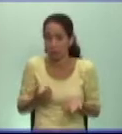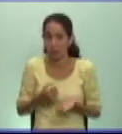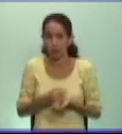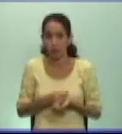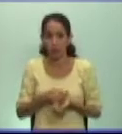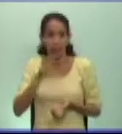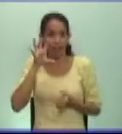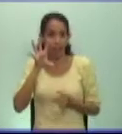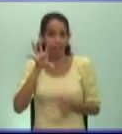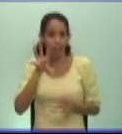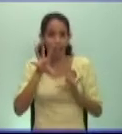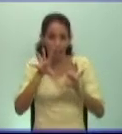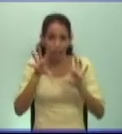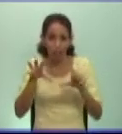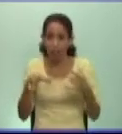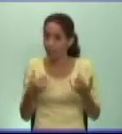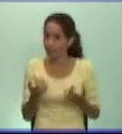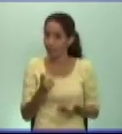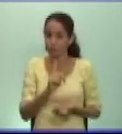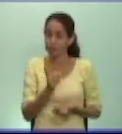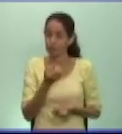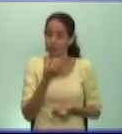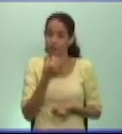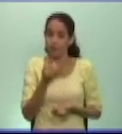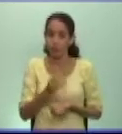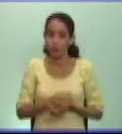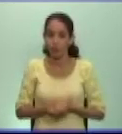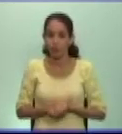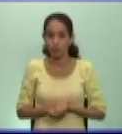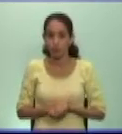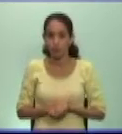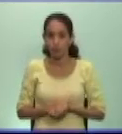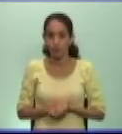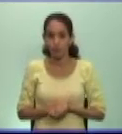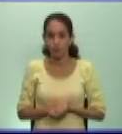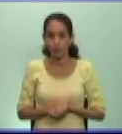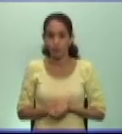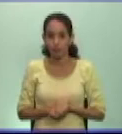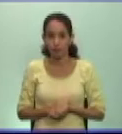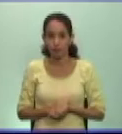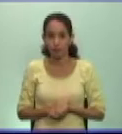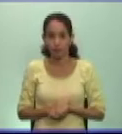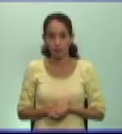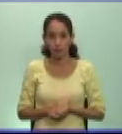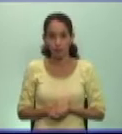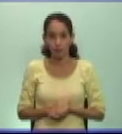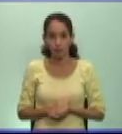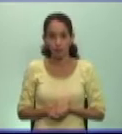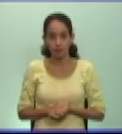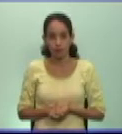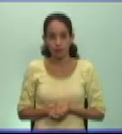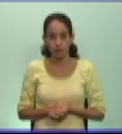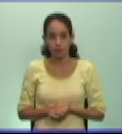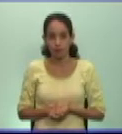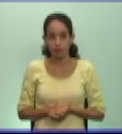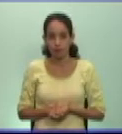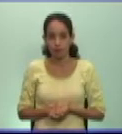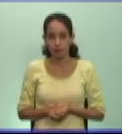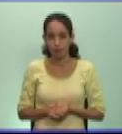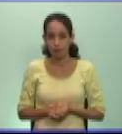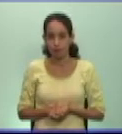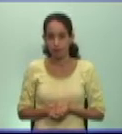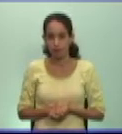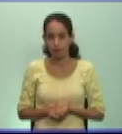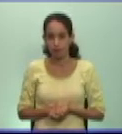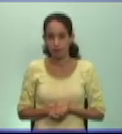de Watergate, que ustedes lo conocen, no vamos a entrar en detalle para no perder o alargar el tiempo. Simplemente recordar, el